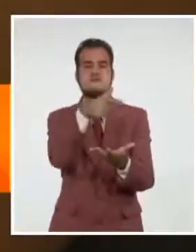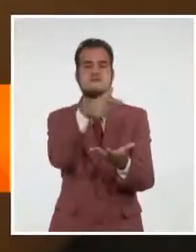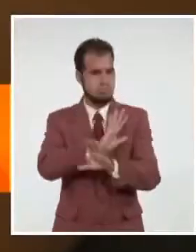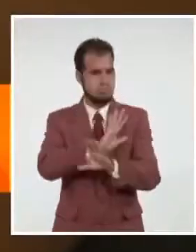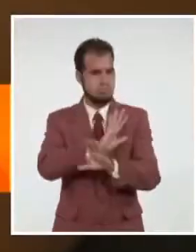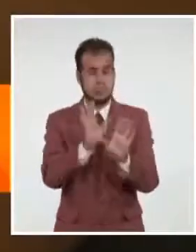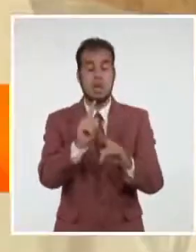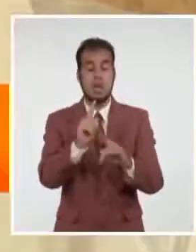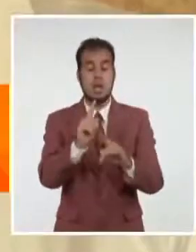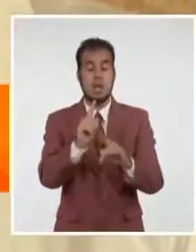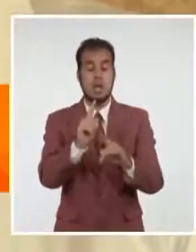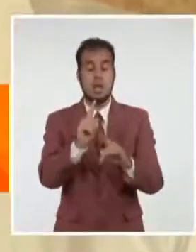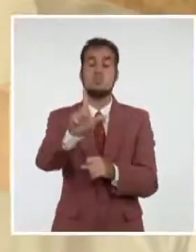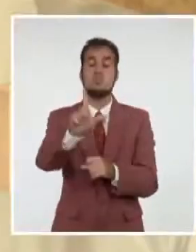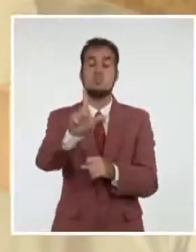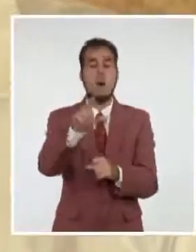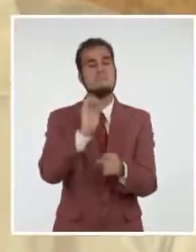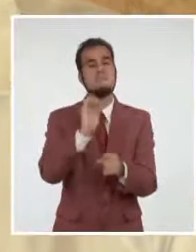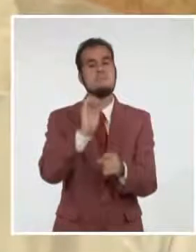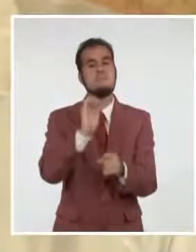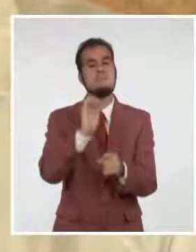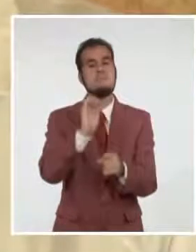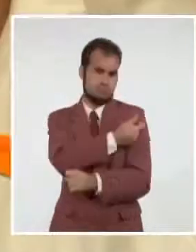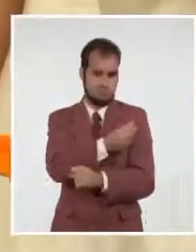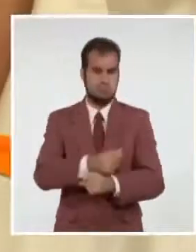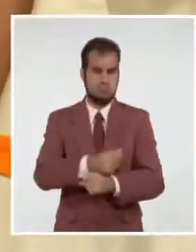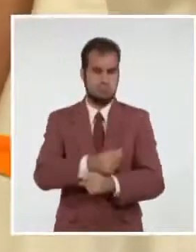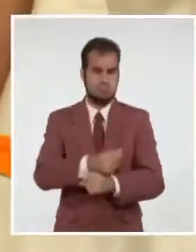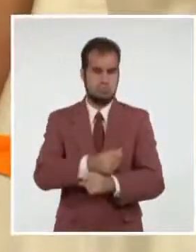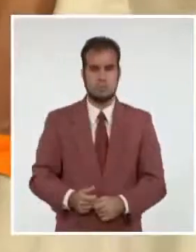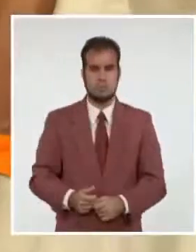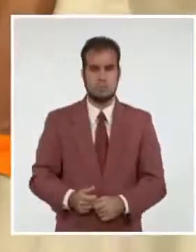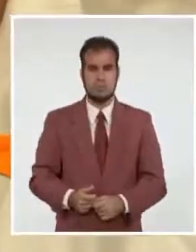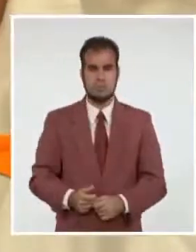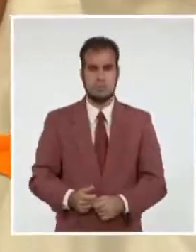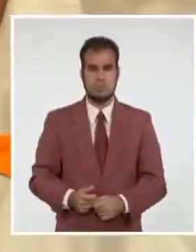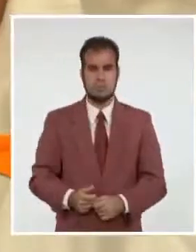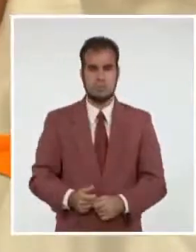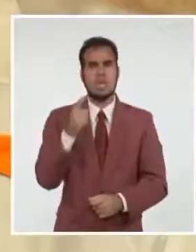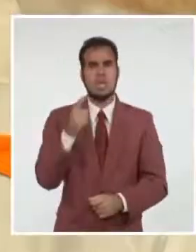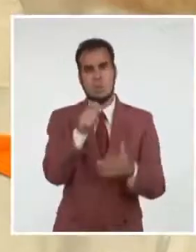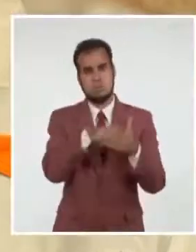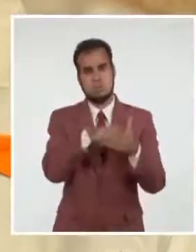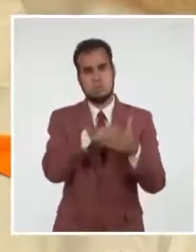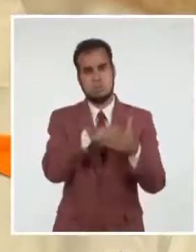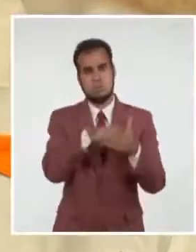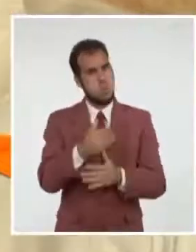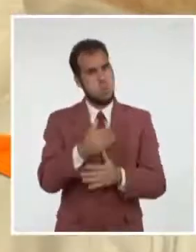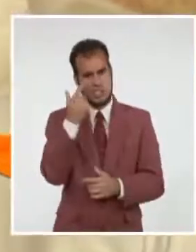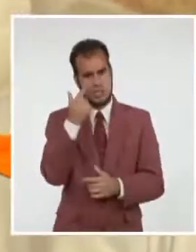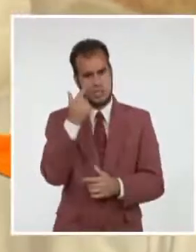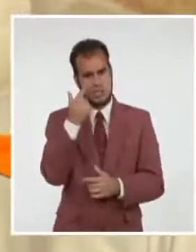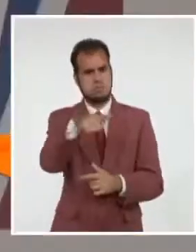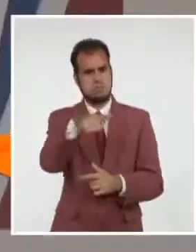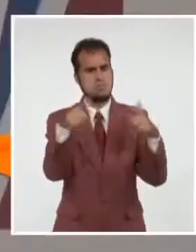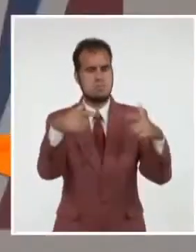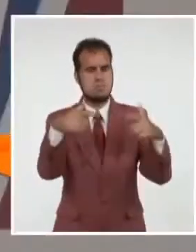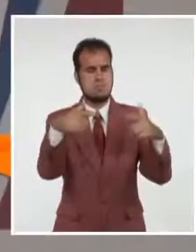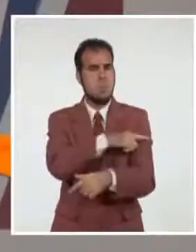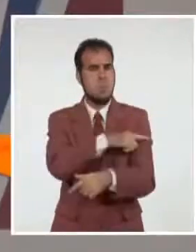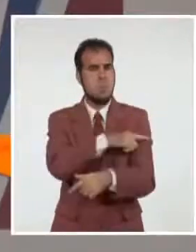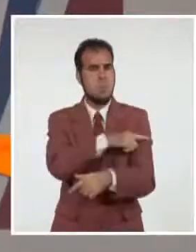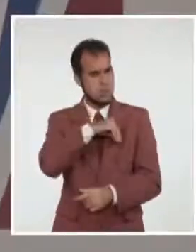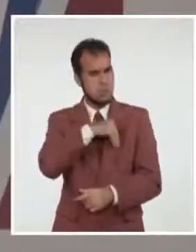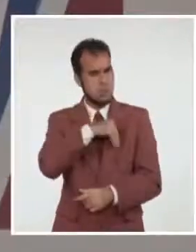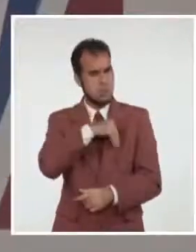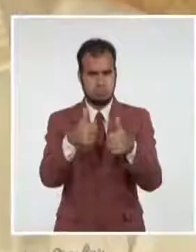segunda dosis. Las expectativas han sido muy buenas. Hay un alto % de satisfacción. Ya hemos podido contratarlos con